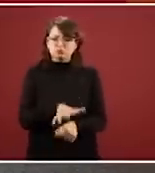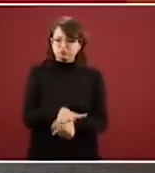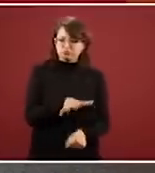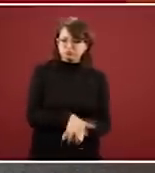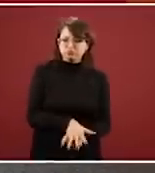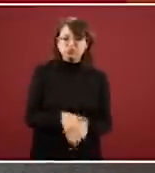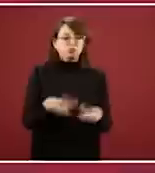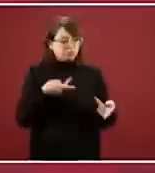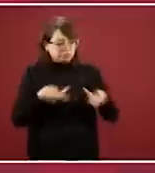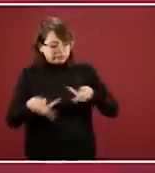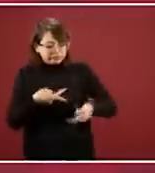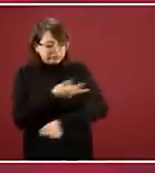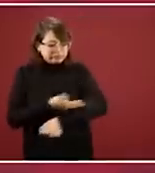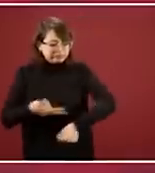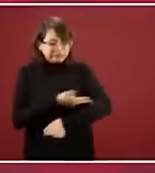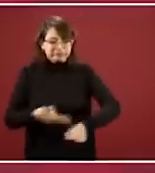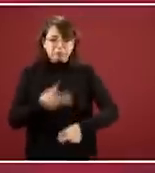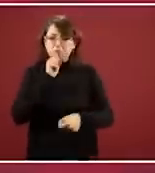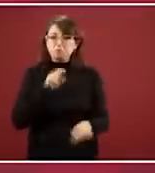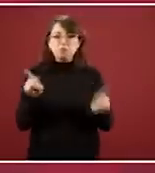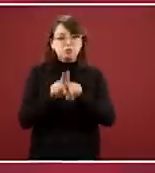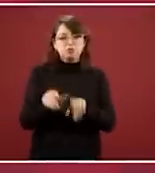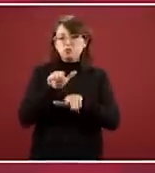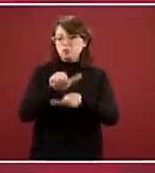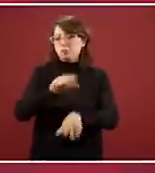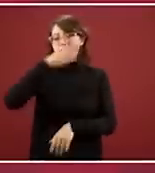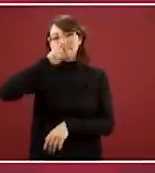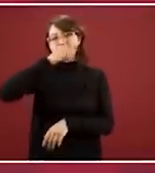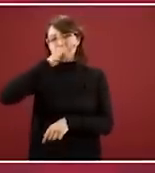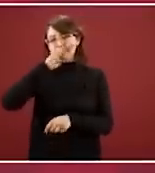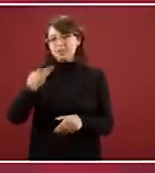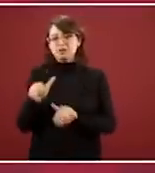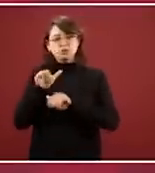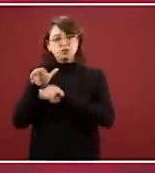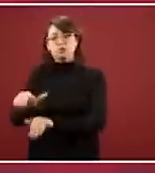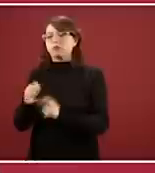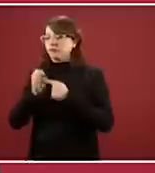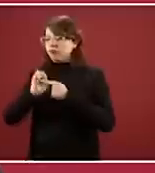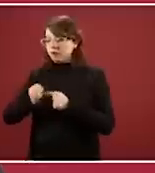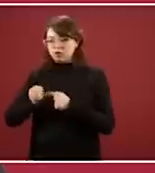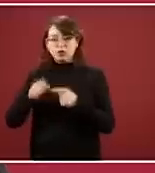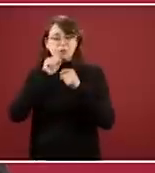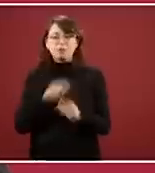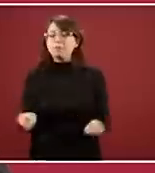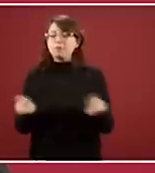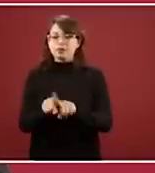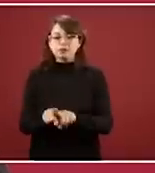Es un plan que tenemos para eso. Lo mismo en el caso del maíz y en el caso del frijol,